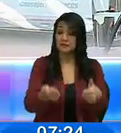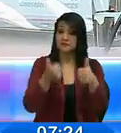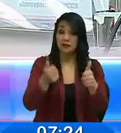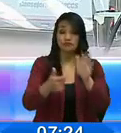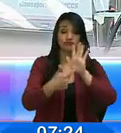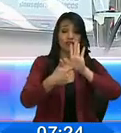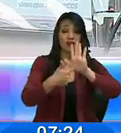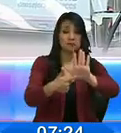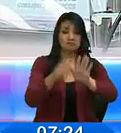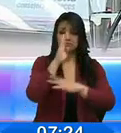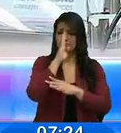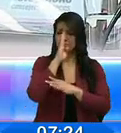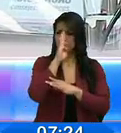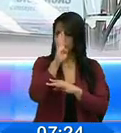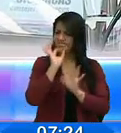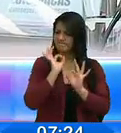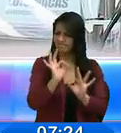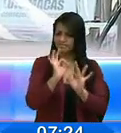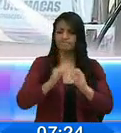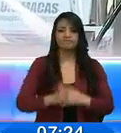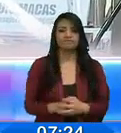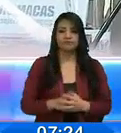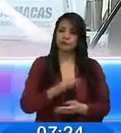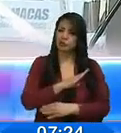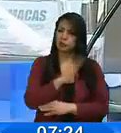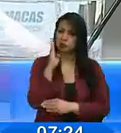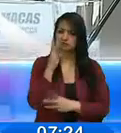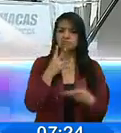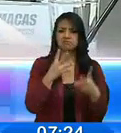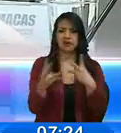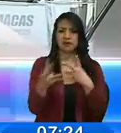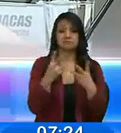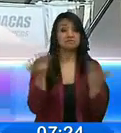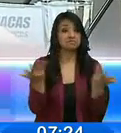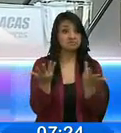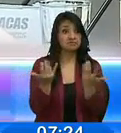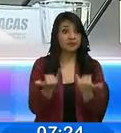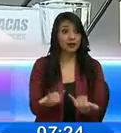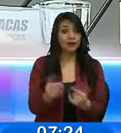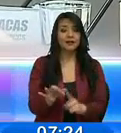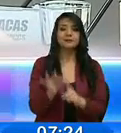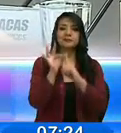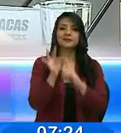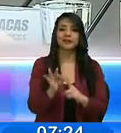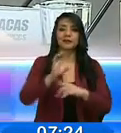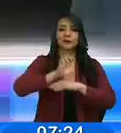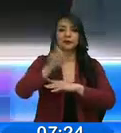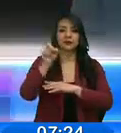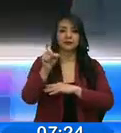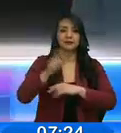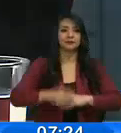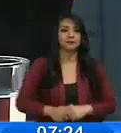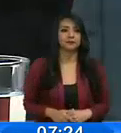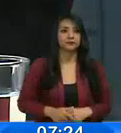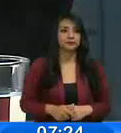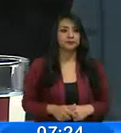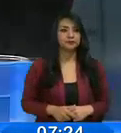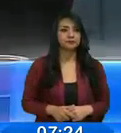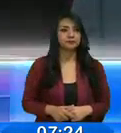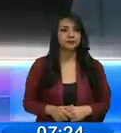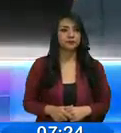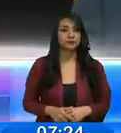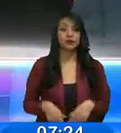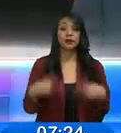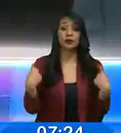ejemplar, y han comulgado de manera total con el momento histórico que la patria requiere. Todos los días que